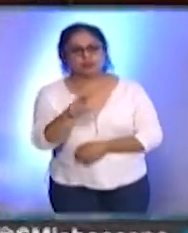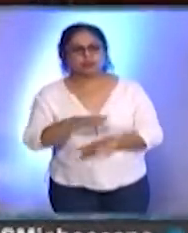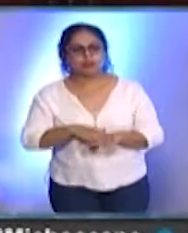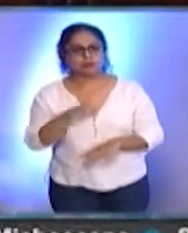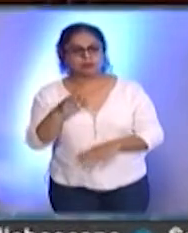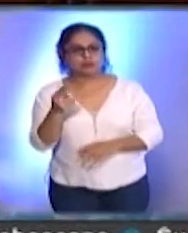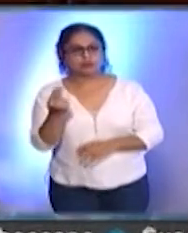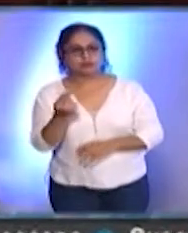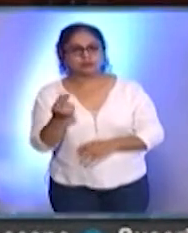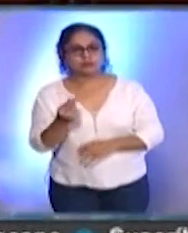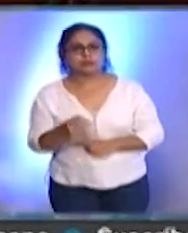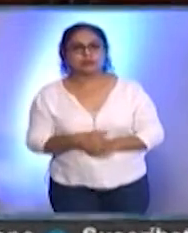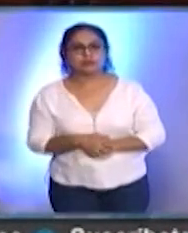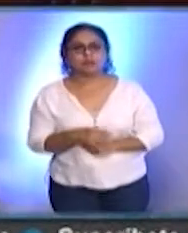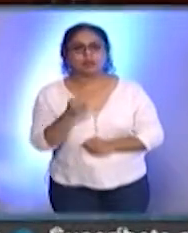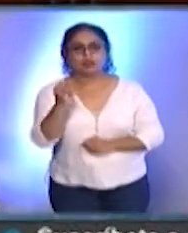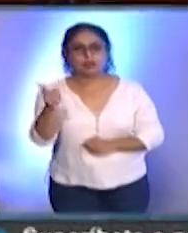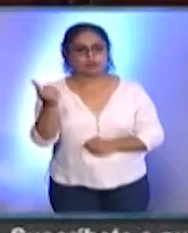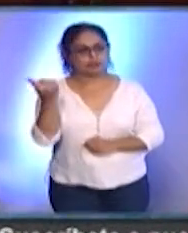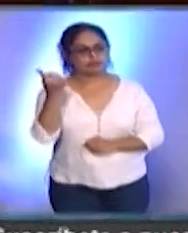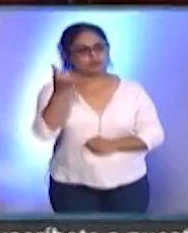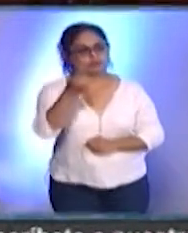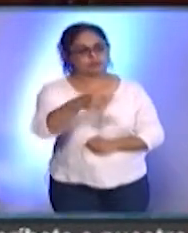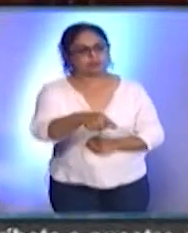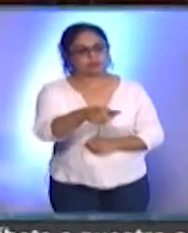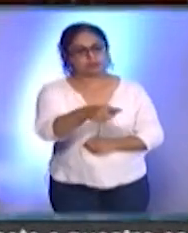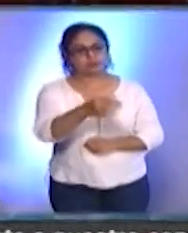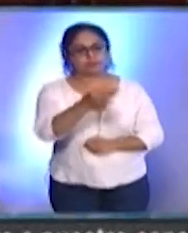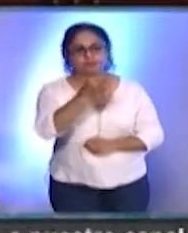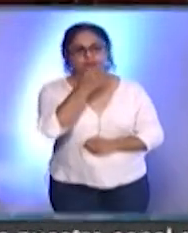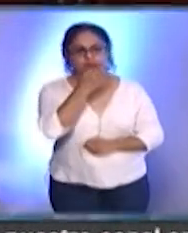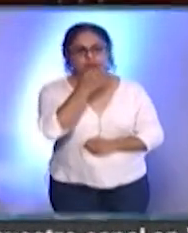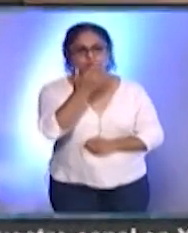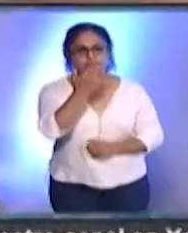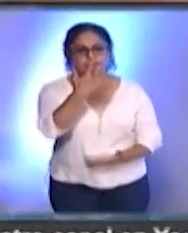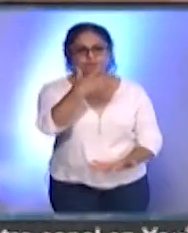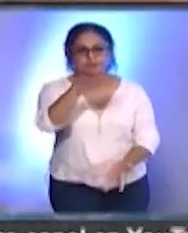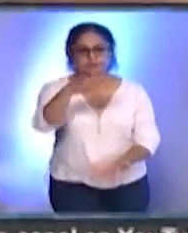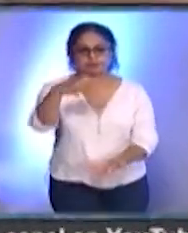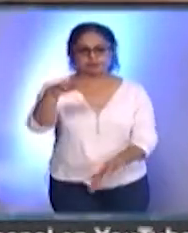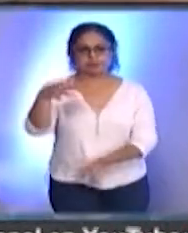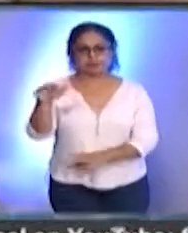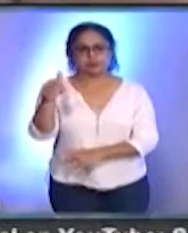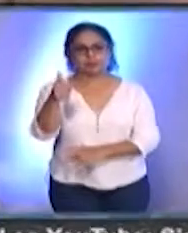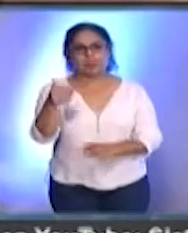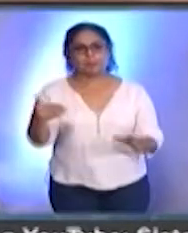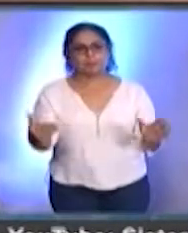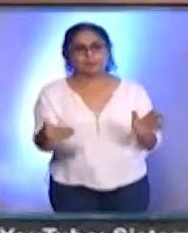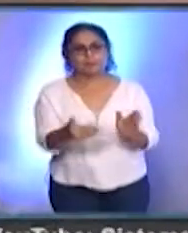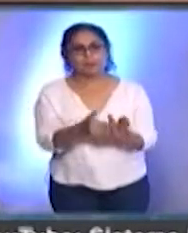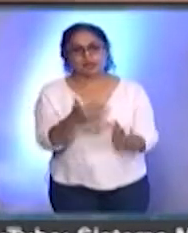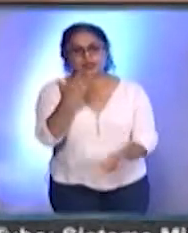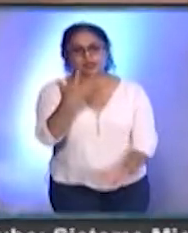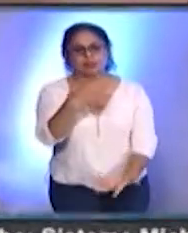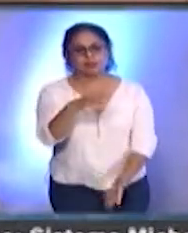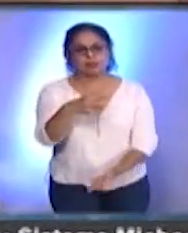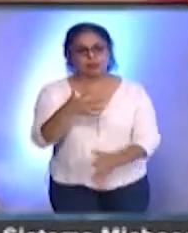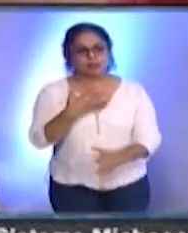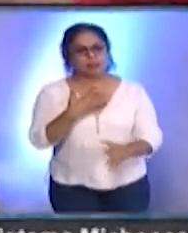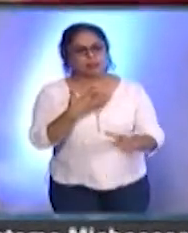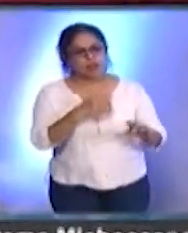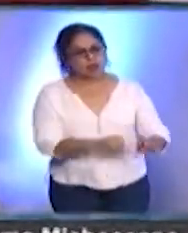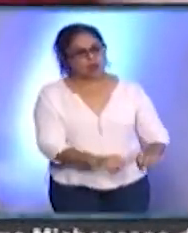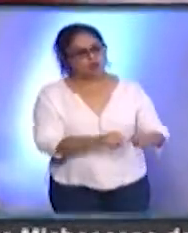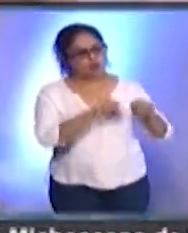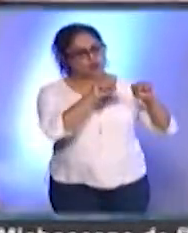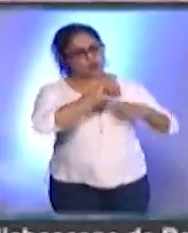necesidad. Asimismo, se dio la instrucción de que de inmediato se haga la entrega de más de 6.000 despensas que se encuentran en bodegas y con